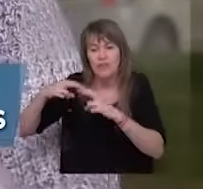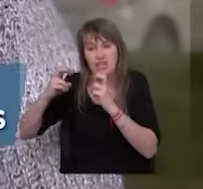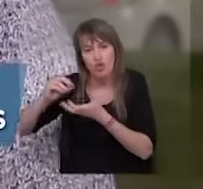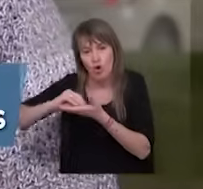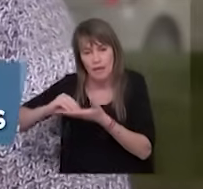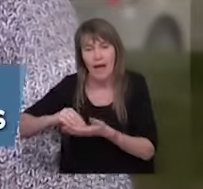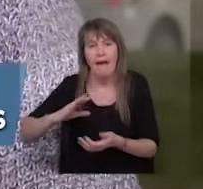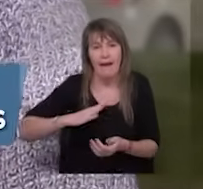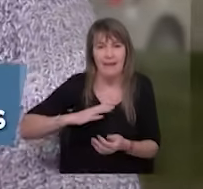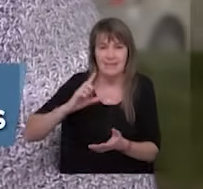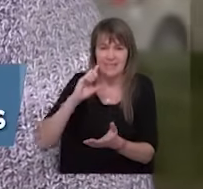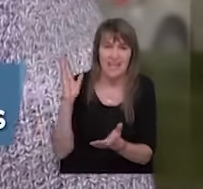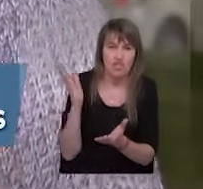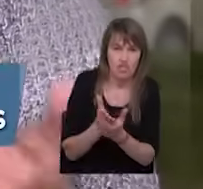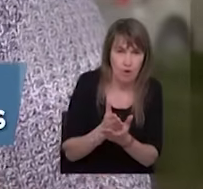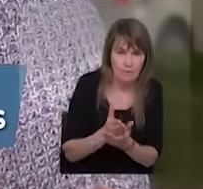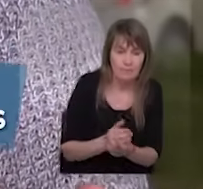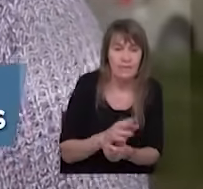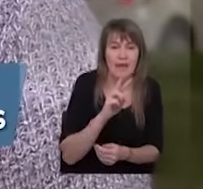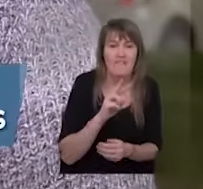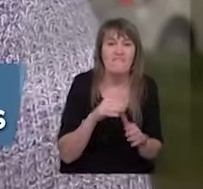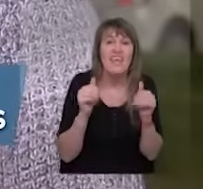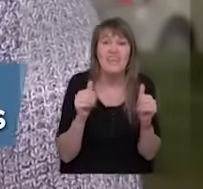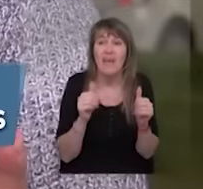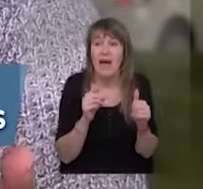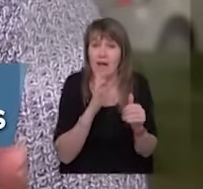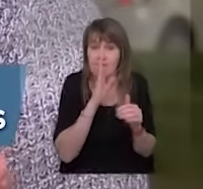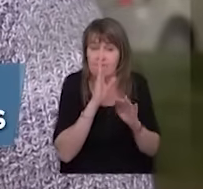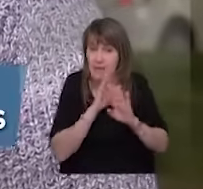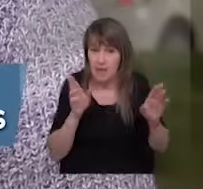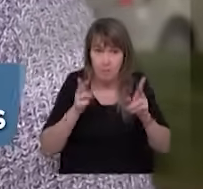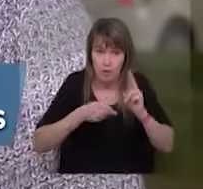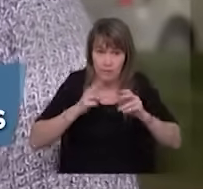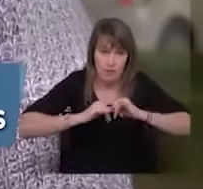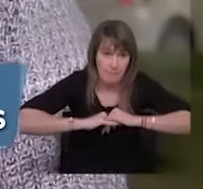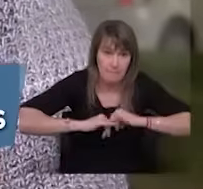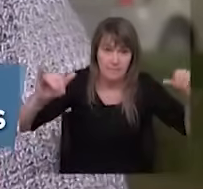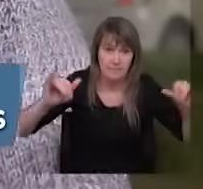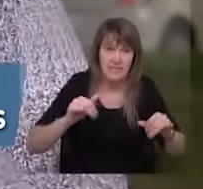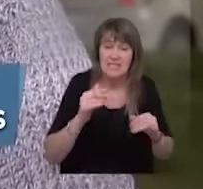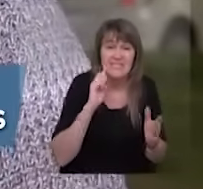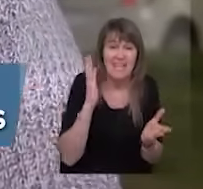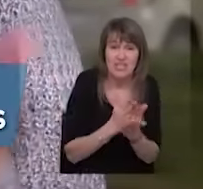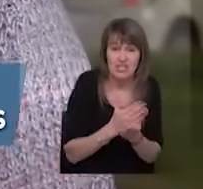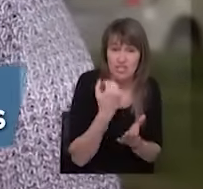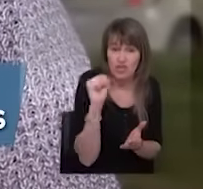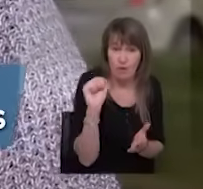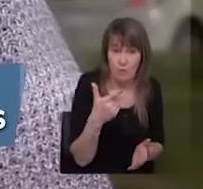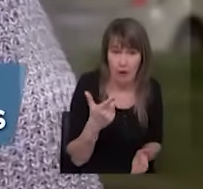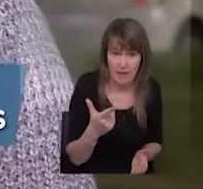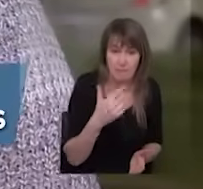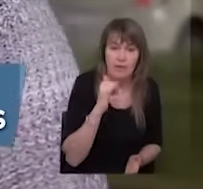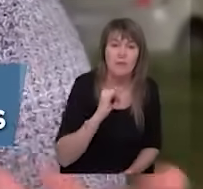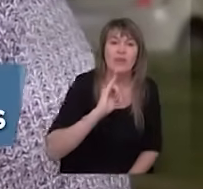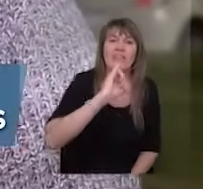haber sanciones sanciones a la veda que hoy no existen existe una veda electoral pero si los partidos políticos los candidatos como el caso delgado que